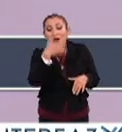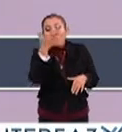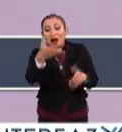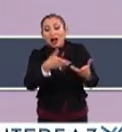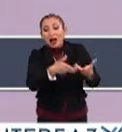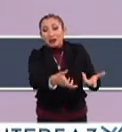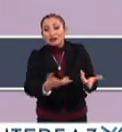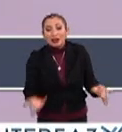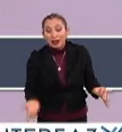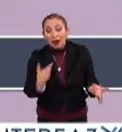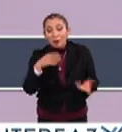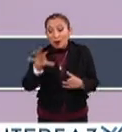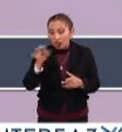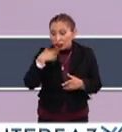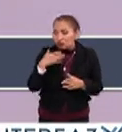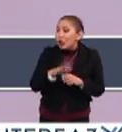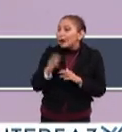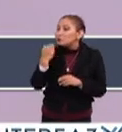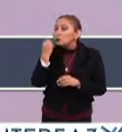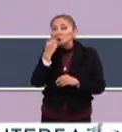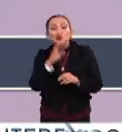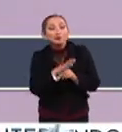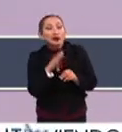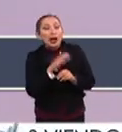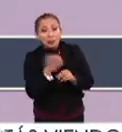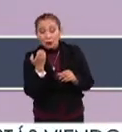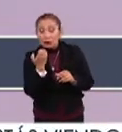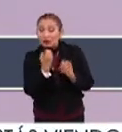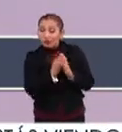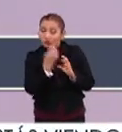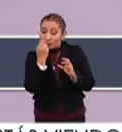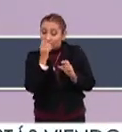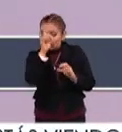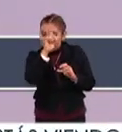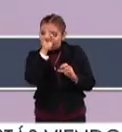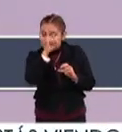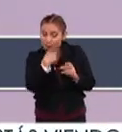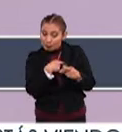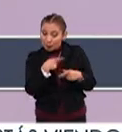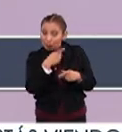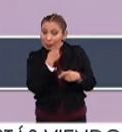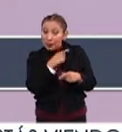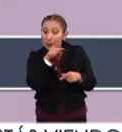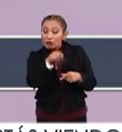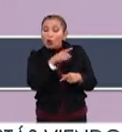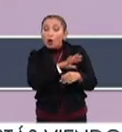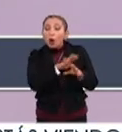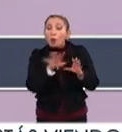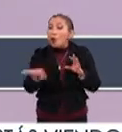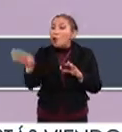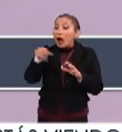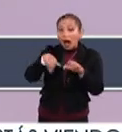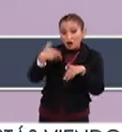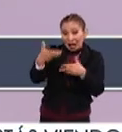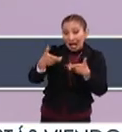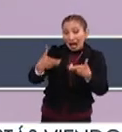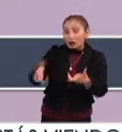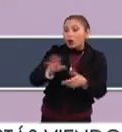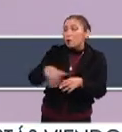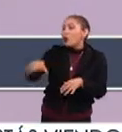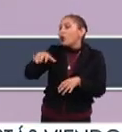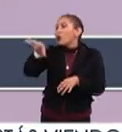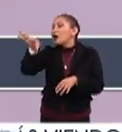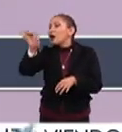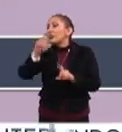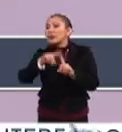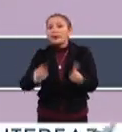no seleccionar adecuadamente. Entonces es importante educar a las personas que tienen diabetes cómo pueden seleccionar, cómo pueden